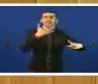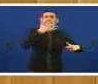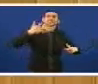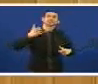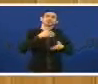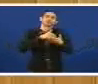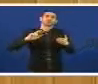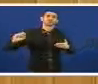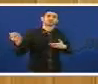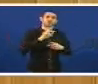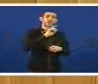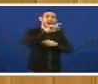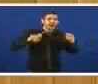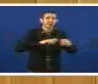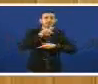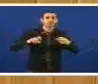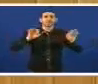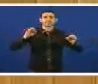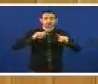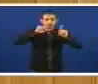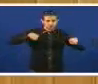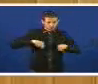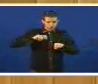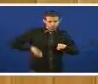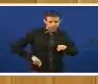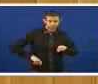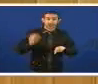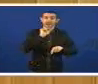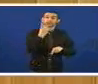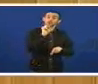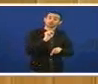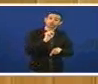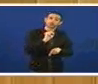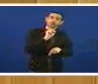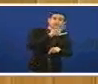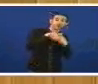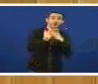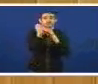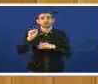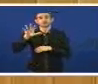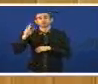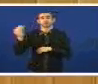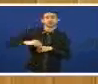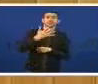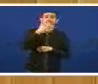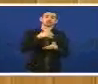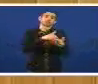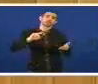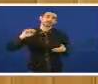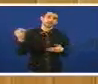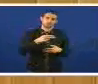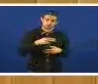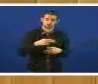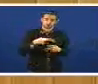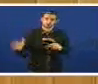cada ano en nóminas, incrementamos o gasto do ano 5 ao ano 9, prestar máis servicios públicos por suposto que